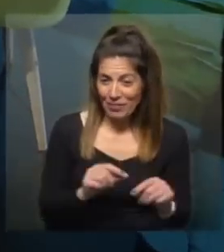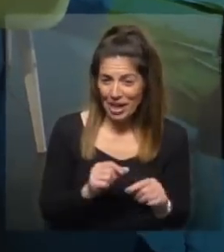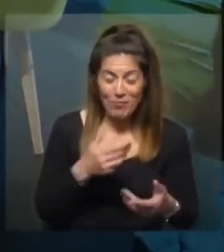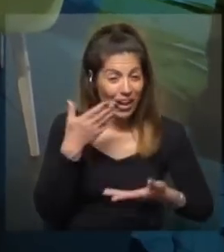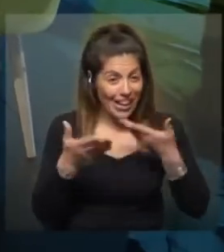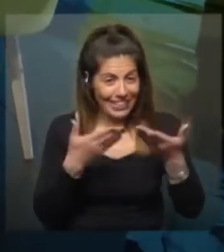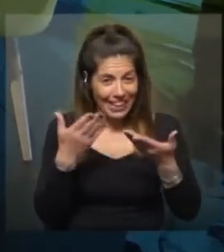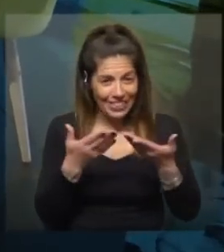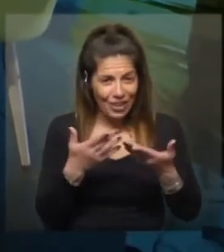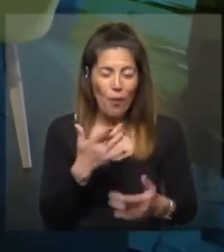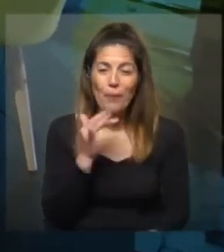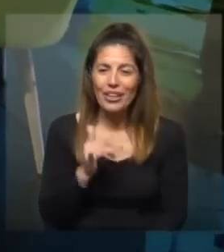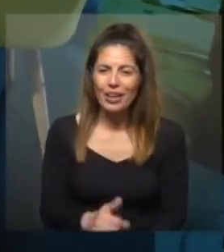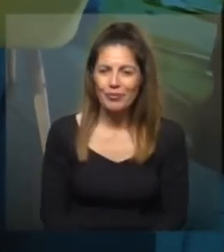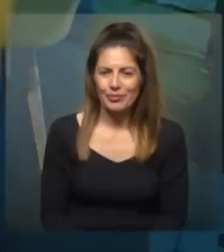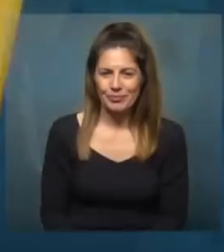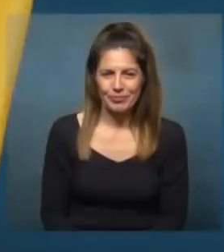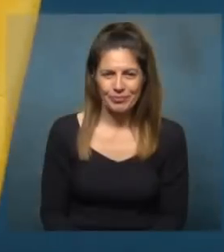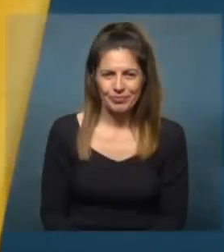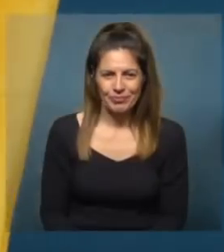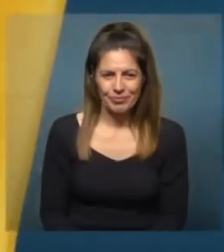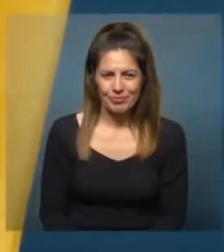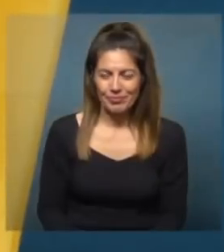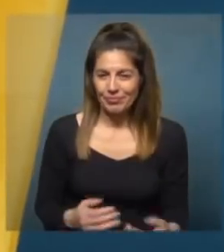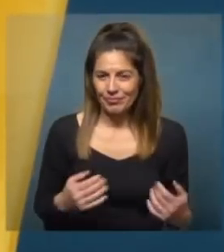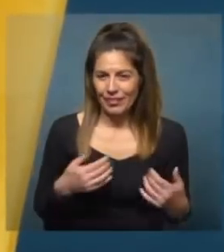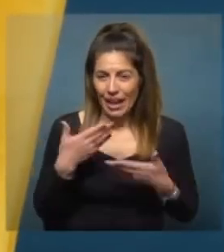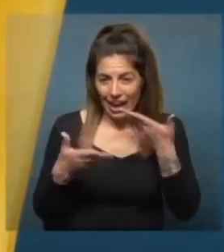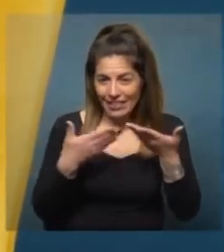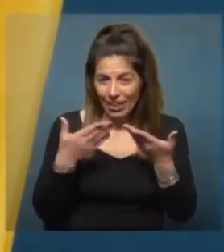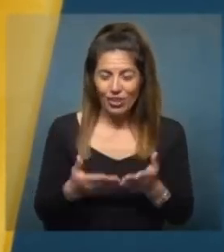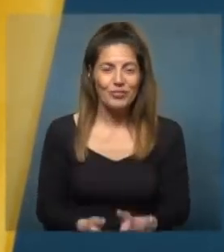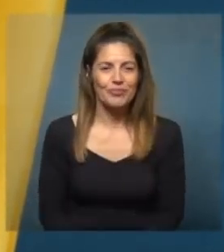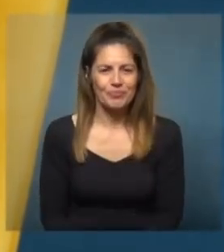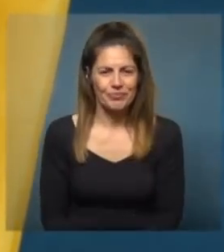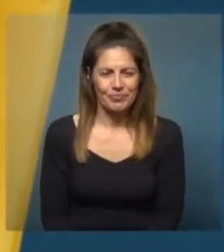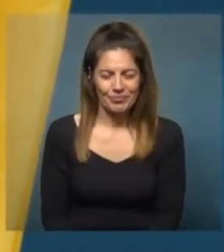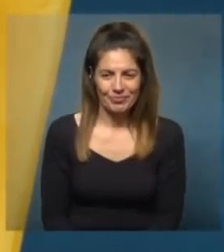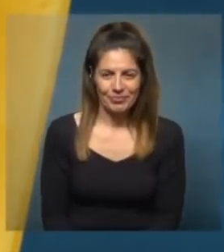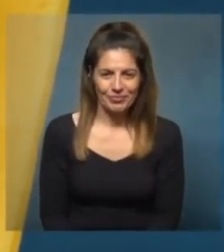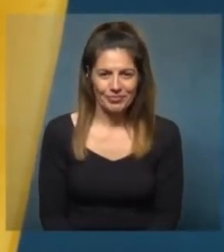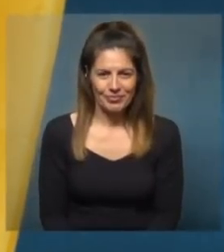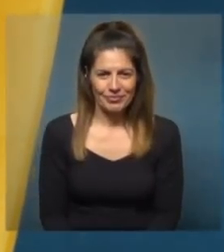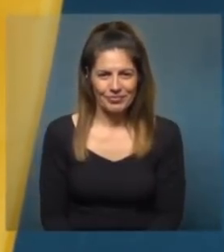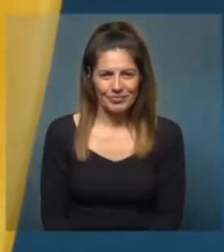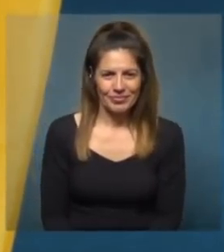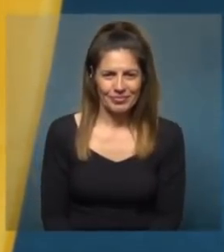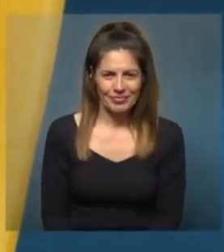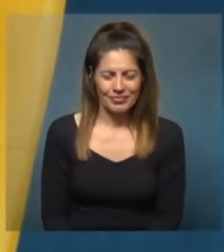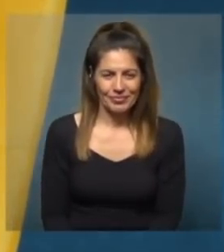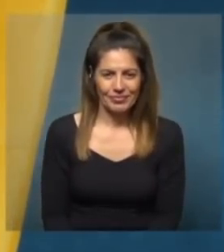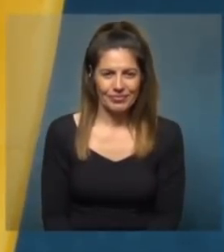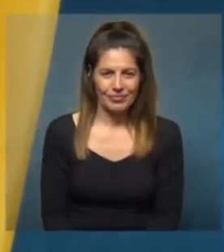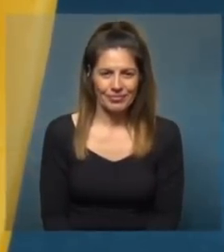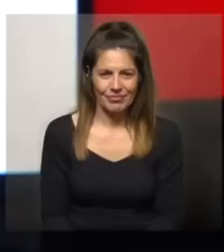por ejemplo cada pedacito tuyo me gusta enredarme entre tu pelo me